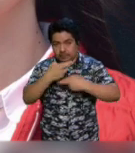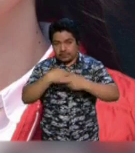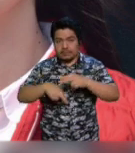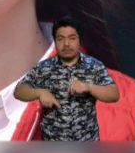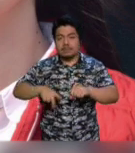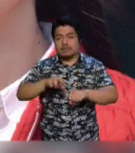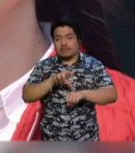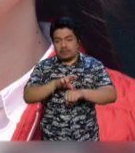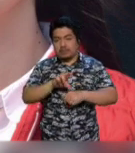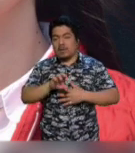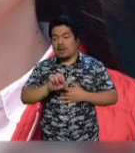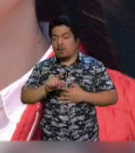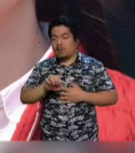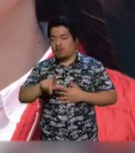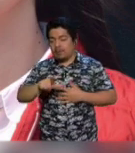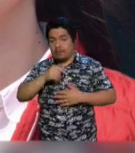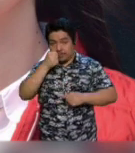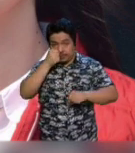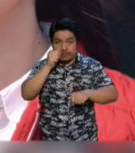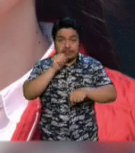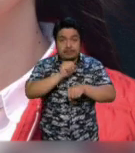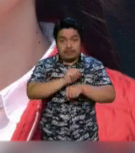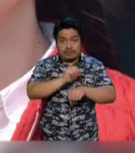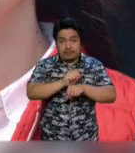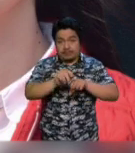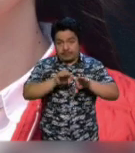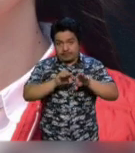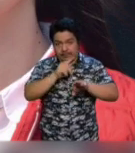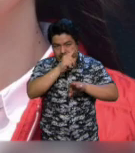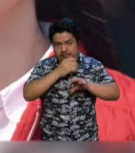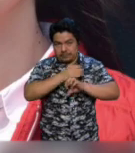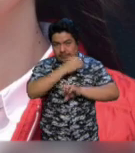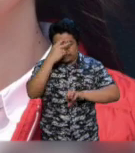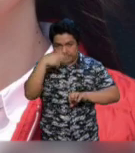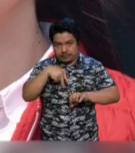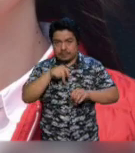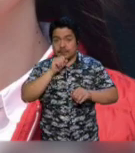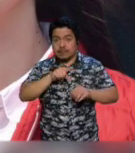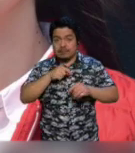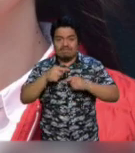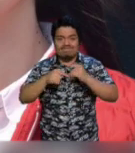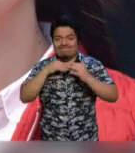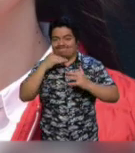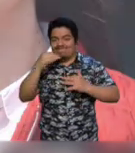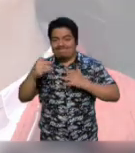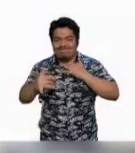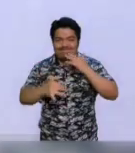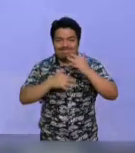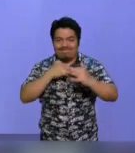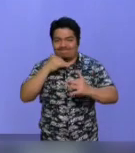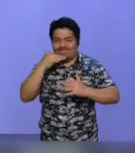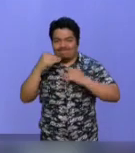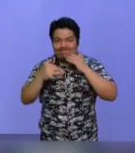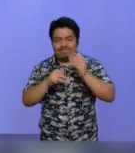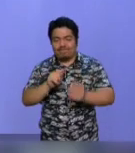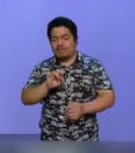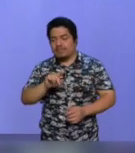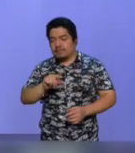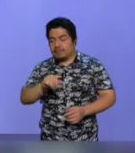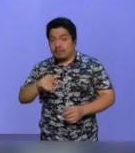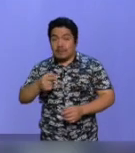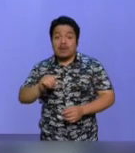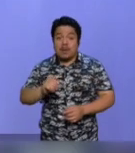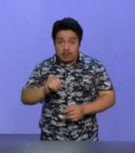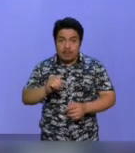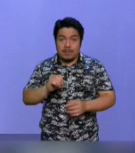Erubiel Ávila para asumir la Secretaría del Trabajo Estatal. También está ligada a una trama de corrupción revelada por la periodista Teresa Montaño, con la que